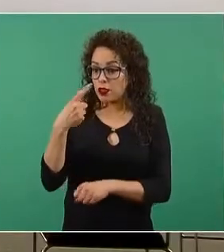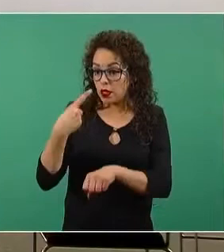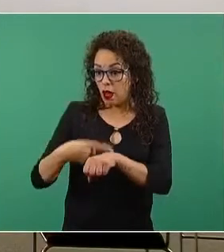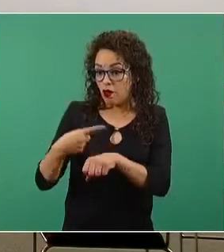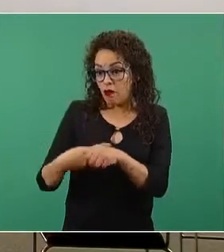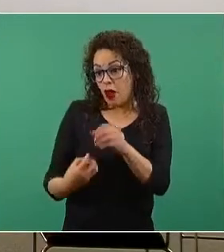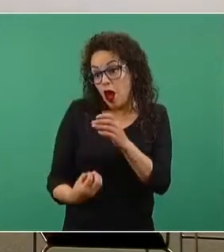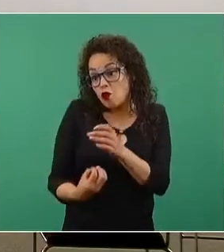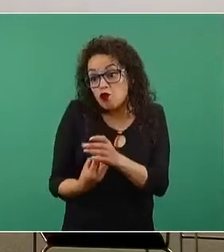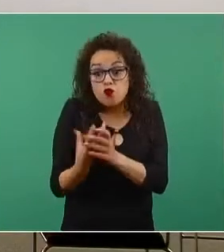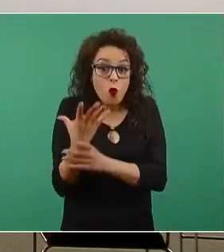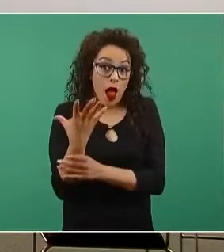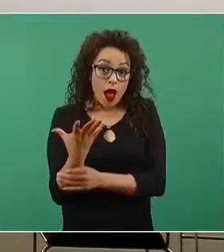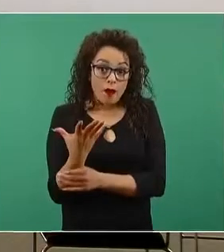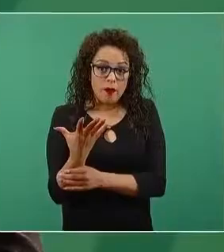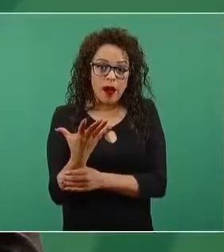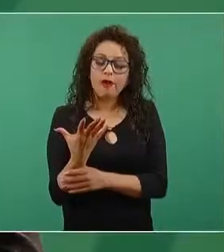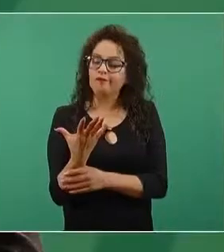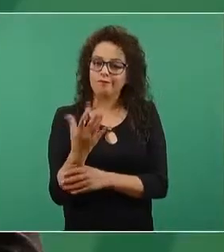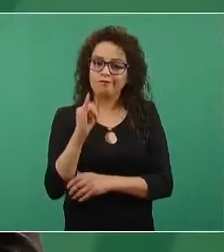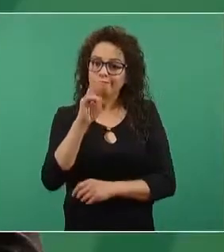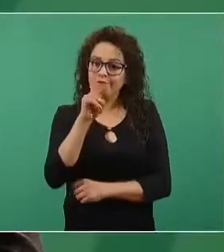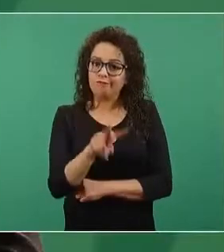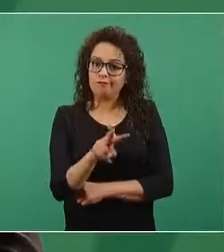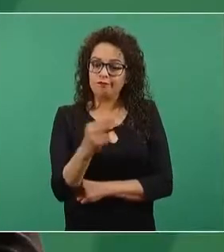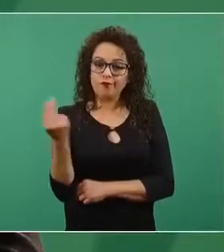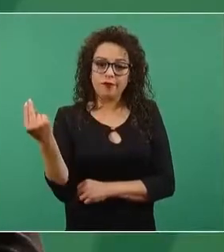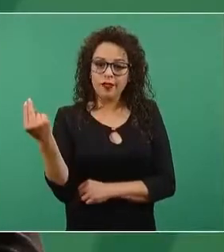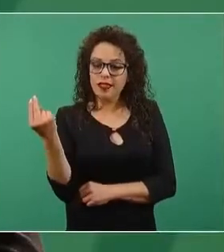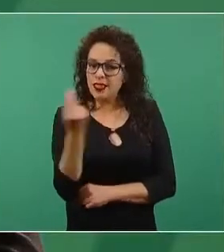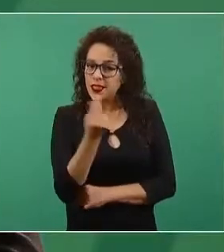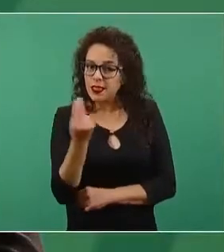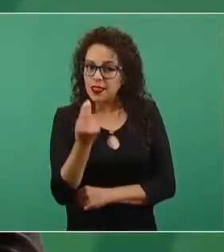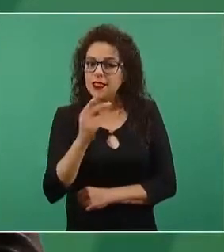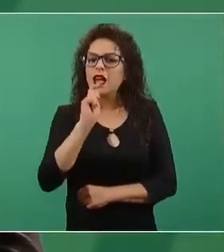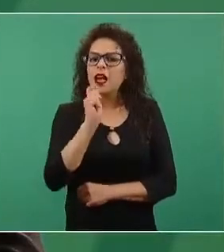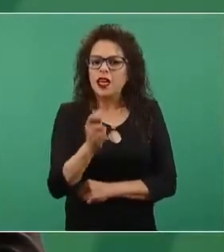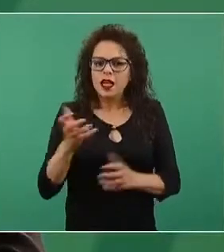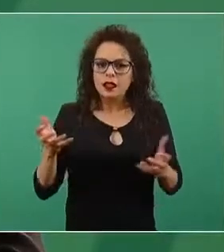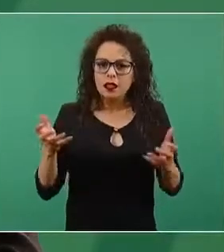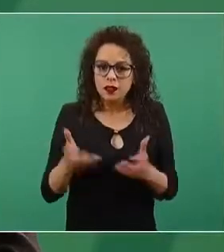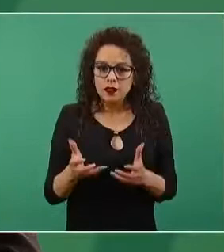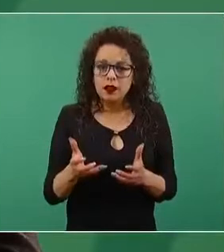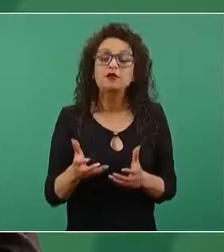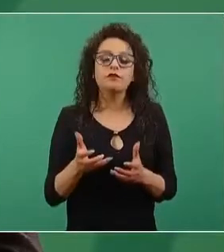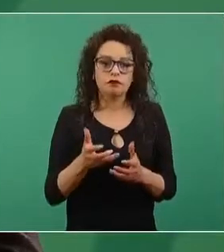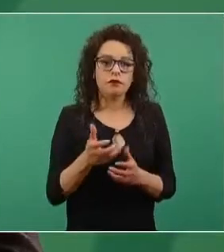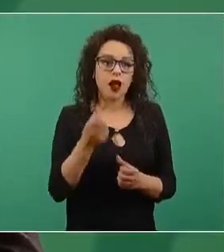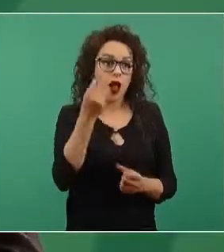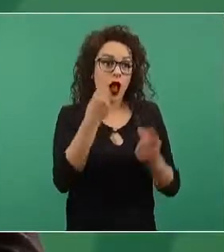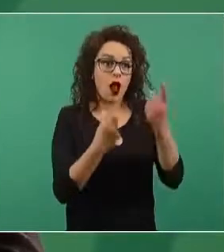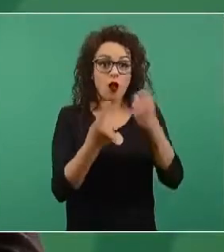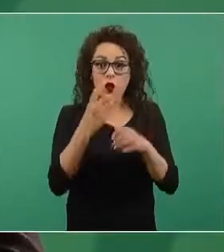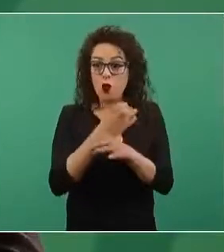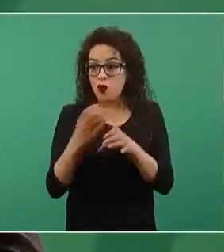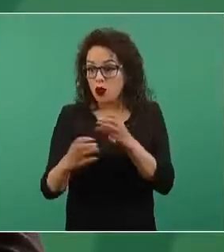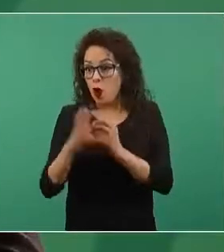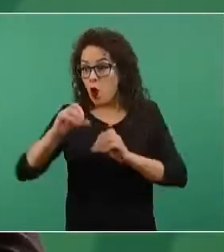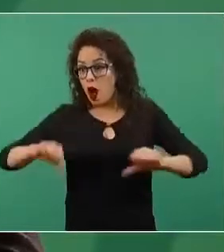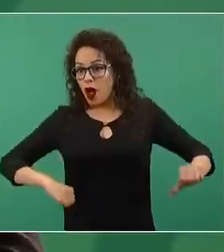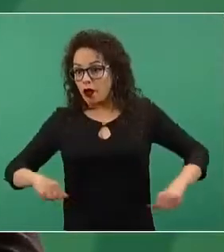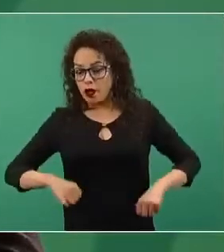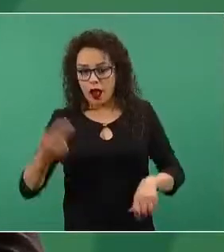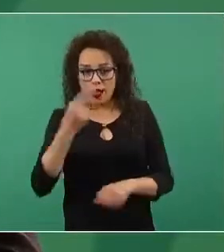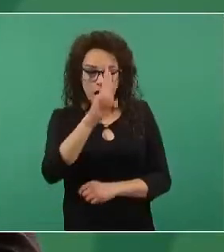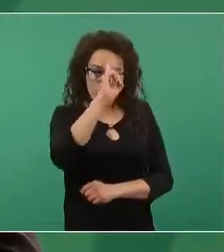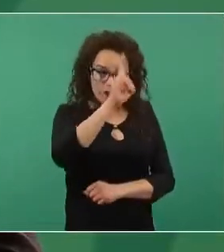¿no? Nueva, pues sí era imperante poner en práctica también varias acciones restrictivas, ¿no? Que eso de